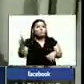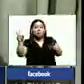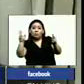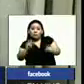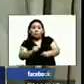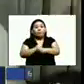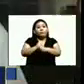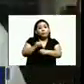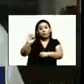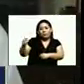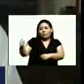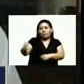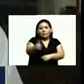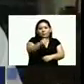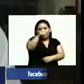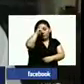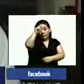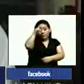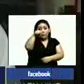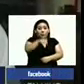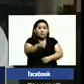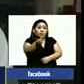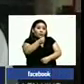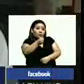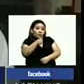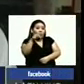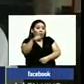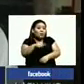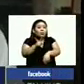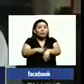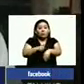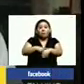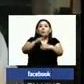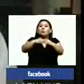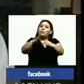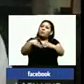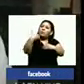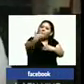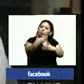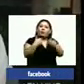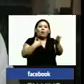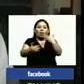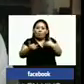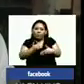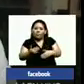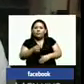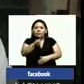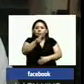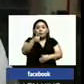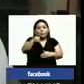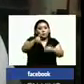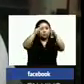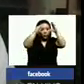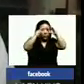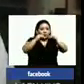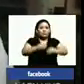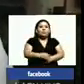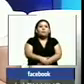empleados De este lugar Esta es información Que tenemos Hasta el momento Más adelante Les seguiremos Actualizando Buenas noches